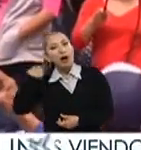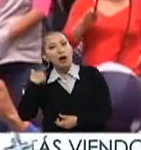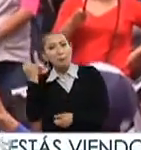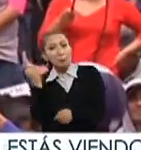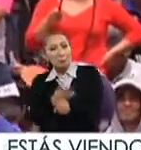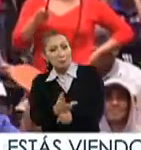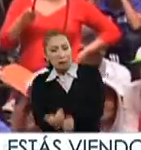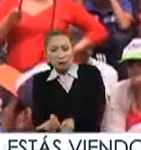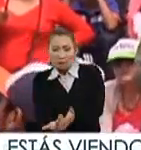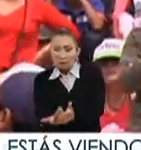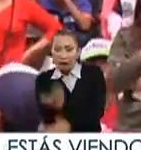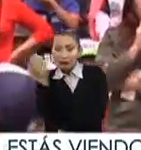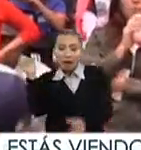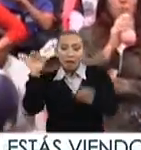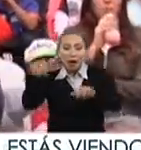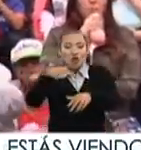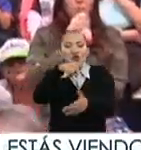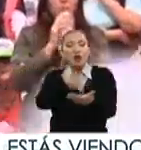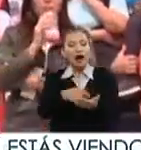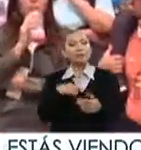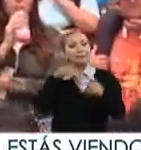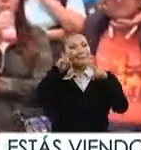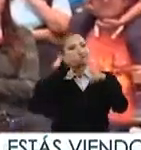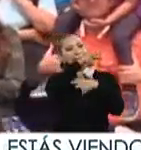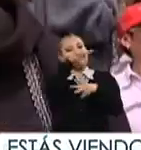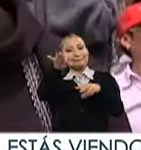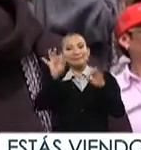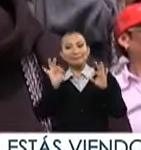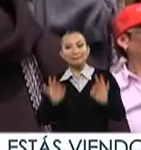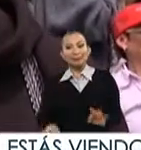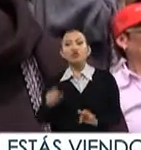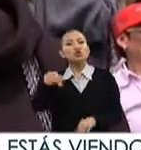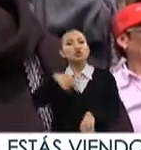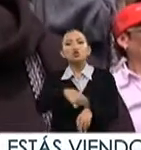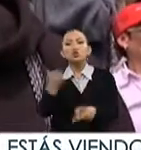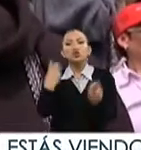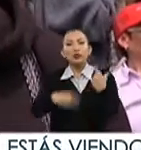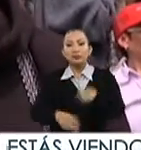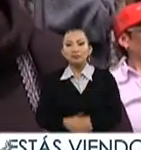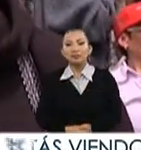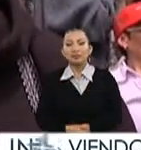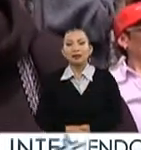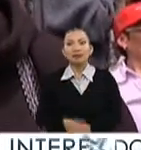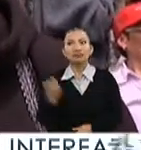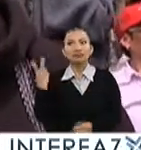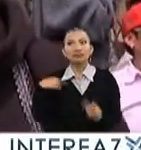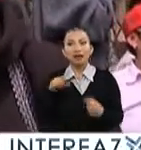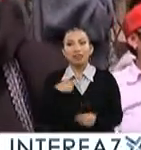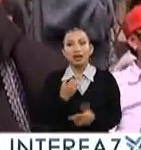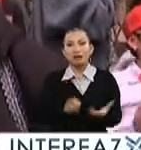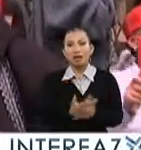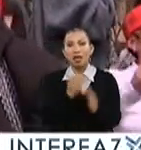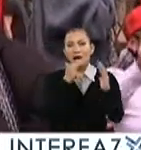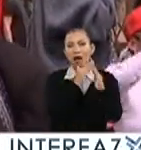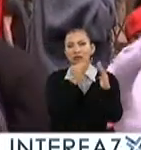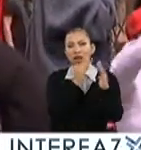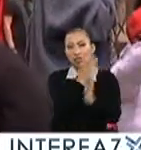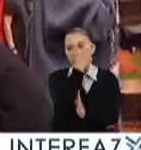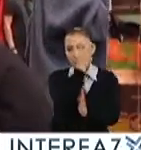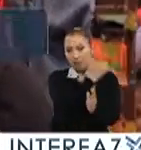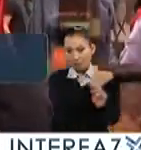desde las primeras horas de la mañana para tener una increíble vista. ¿De qué hora estás aquí? Salimos de casa a